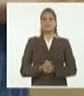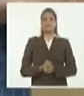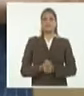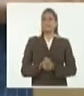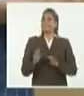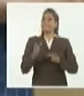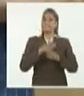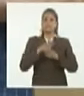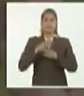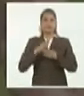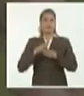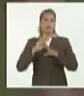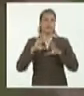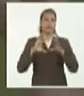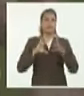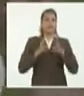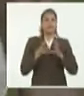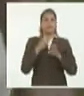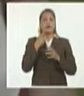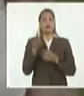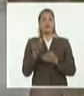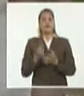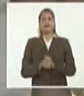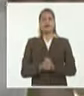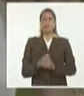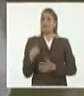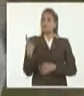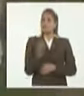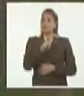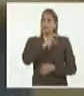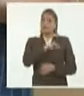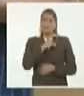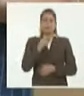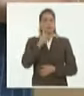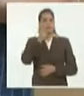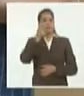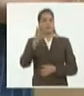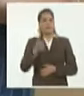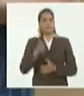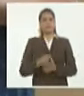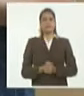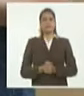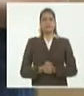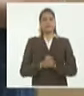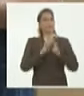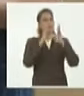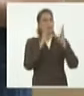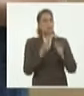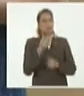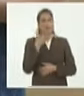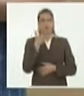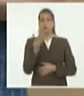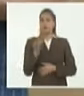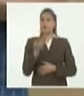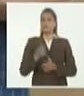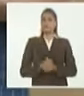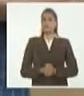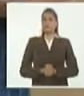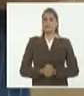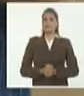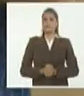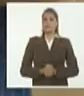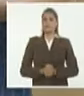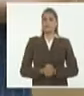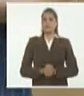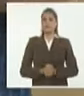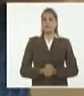nuestra nación, de la cubanía, y son también resultados que son emancipadores. Lo